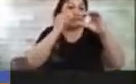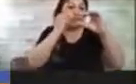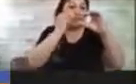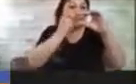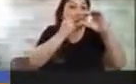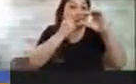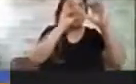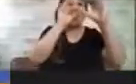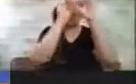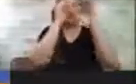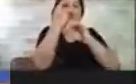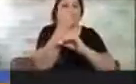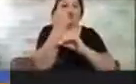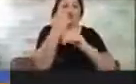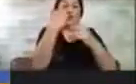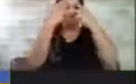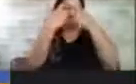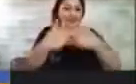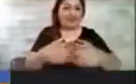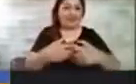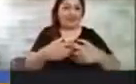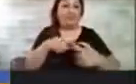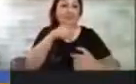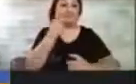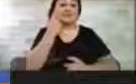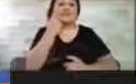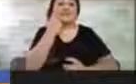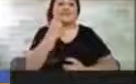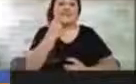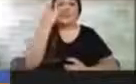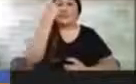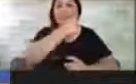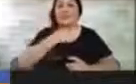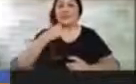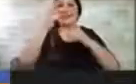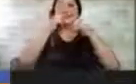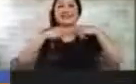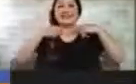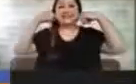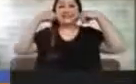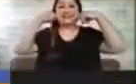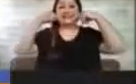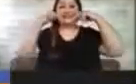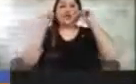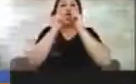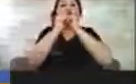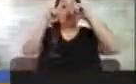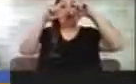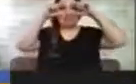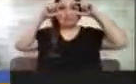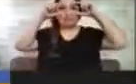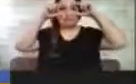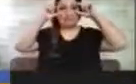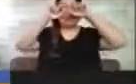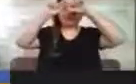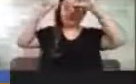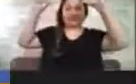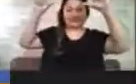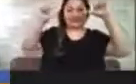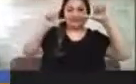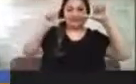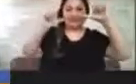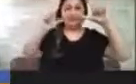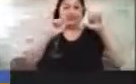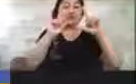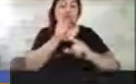un emoji que su descripción es cara sonriendo con gafas de sol. Entonces no hace falta describirlo, pero también hay que tener en cuenta que una